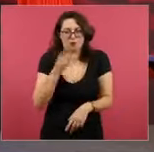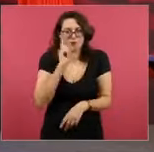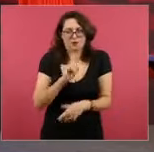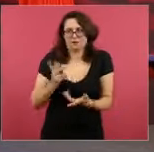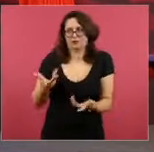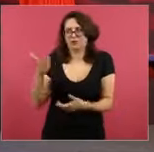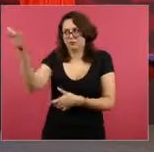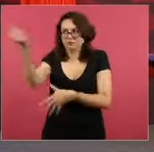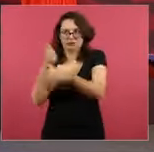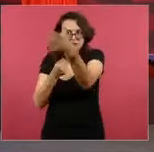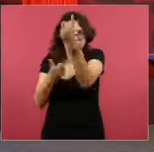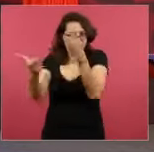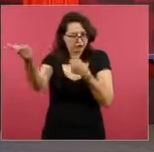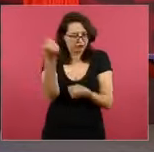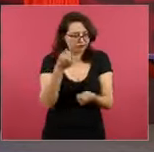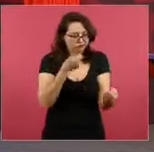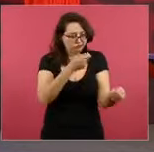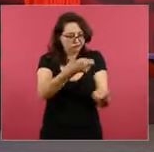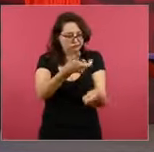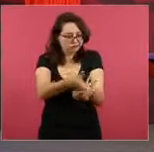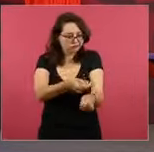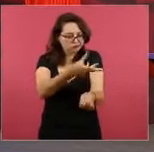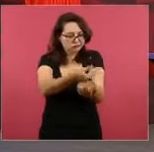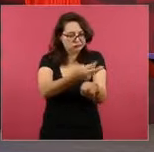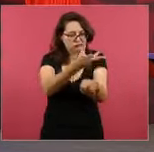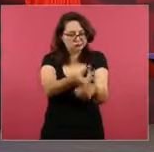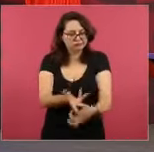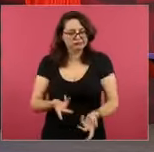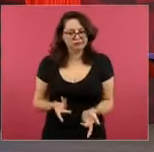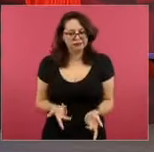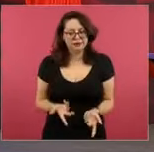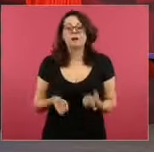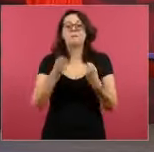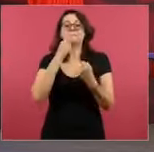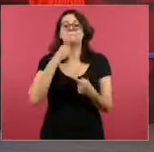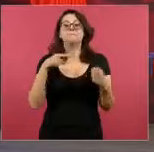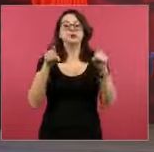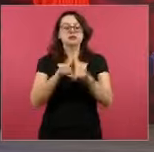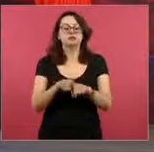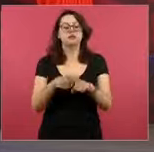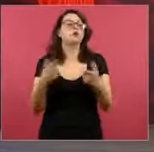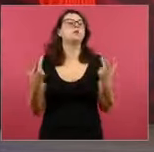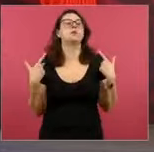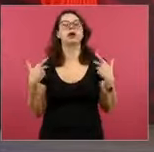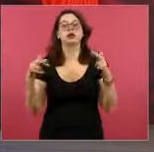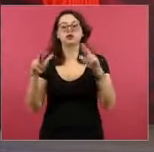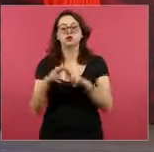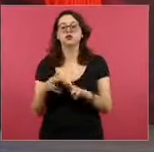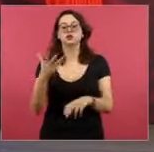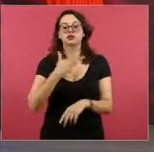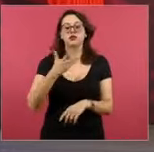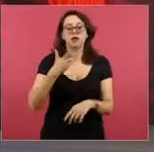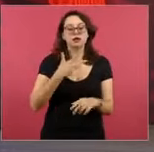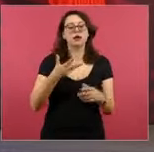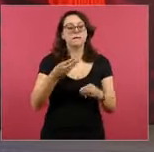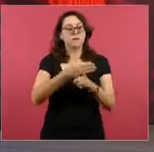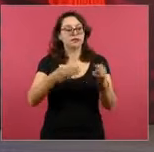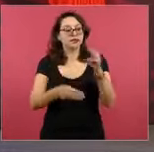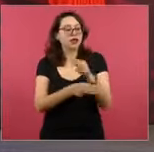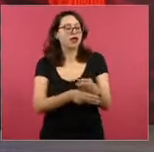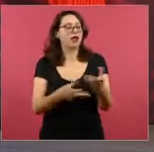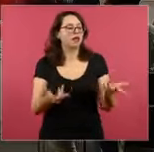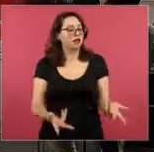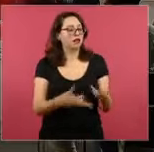múltiples lenguajes, los que existan en las bibliotecas, los que los alumnos puedan realizar a través de entrevista